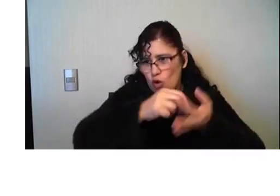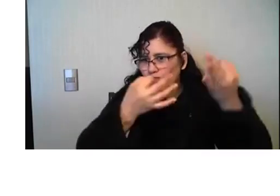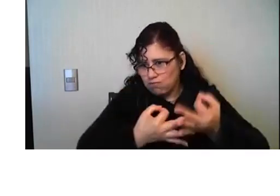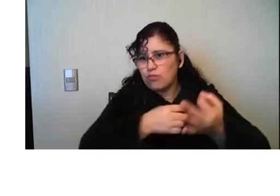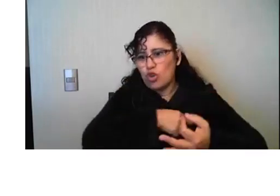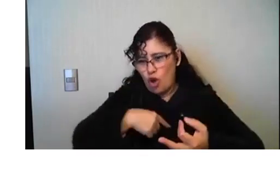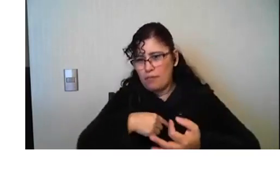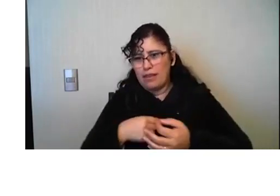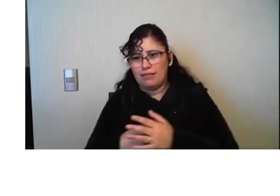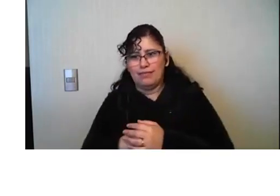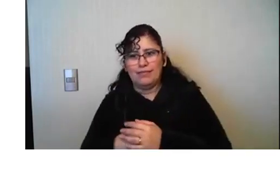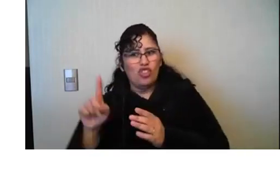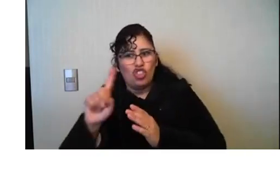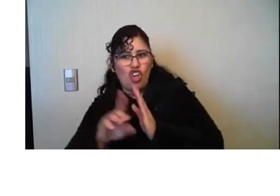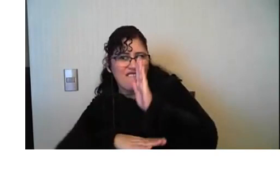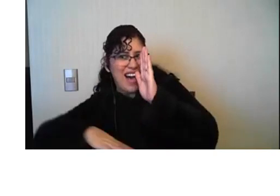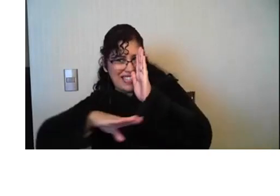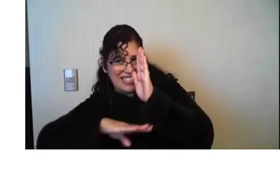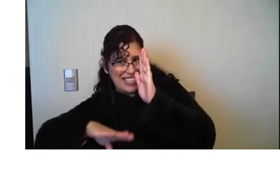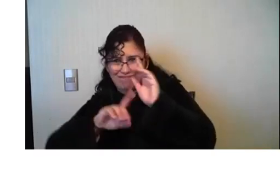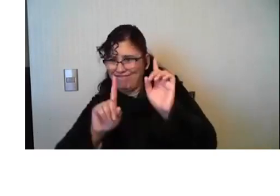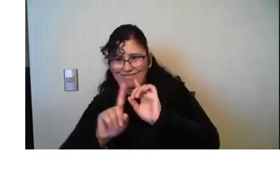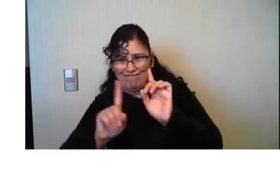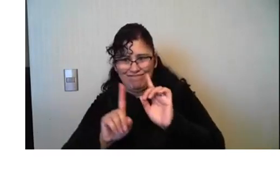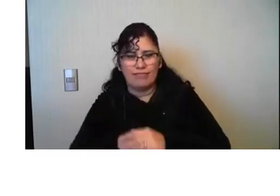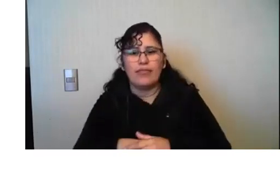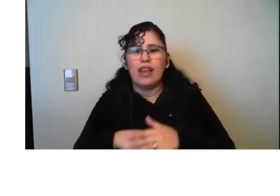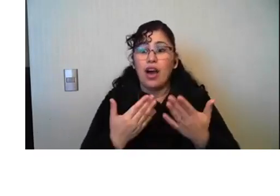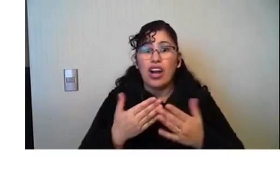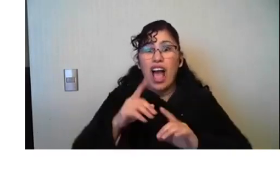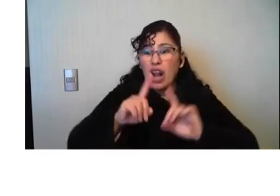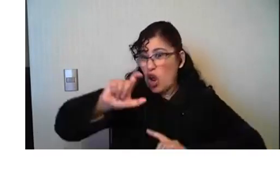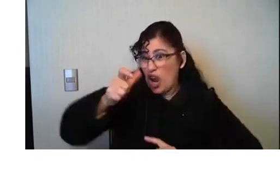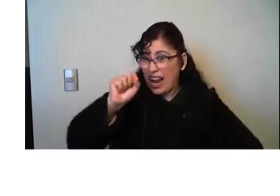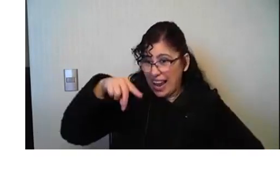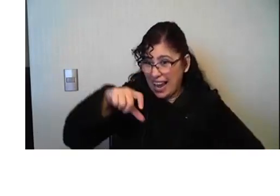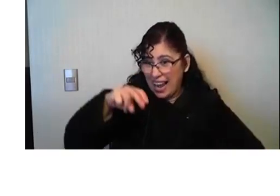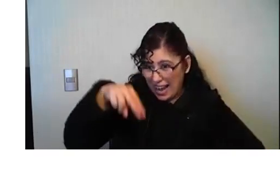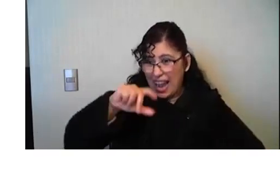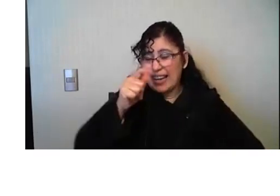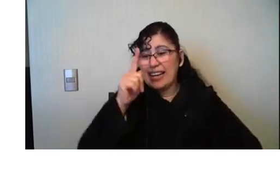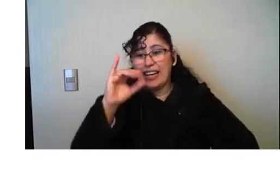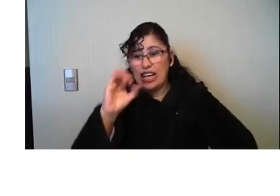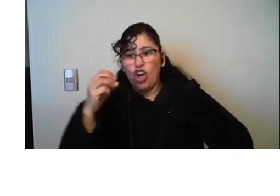Por tanto, en la literatura, lo que vean como ganglio de la base, en realidad son núcleos de la base.